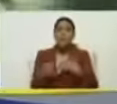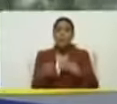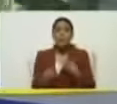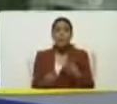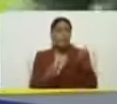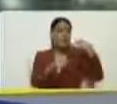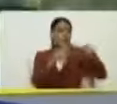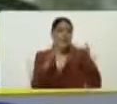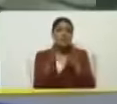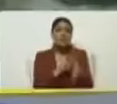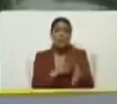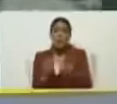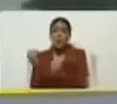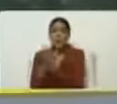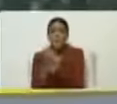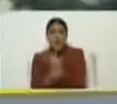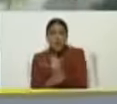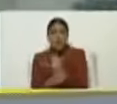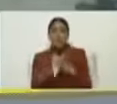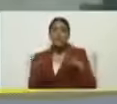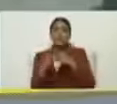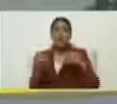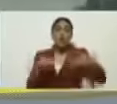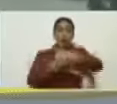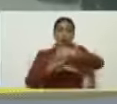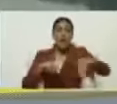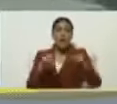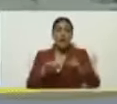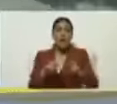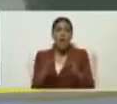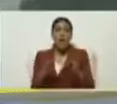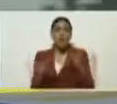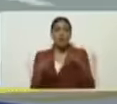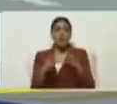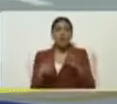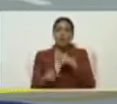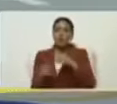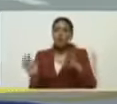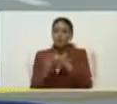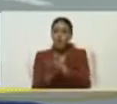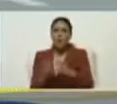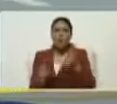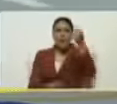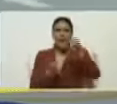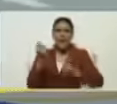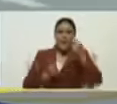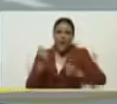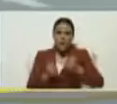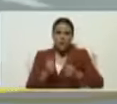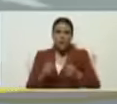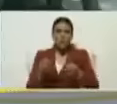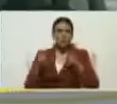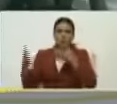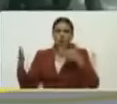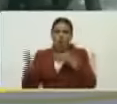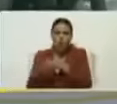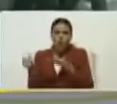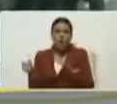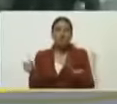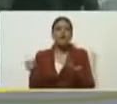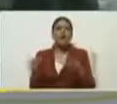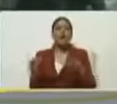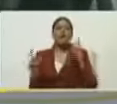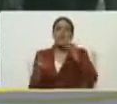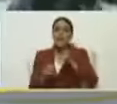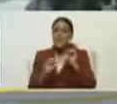Para desabastecer las ciudades. ¿Cómo le pinchaban los cauchos a los camiones? ¿Cómo botaban la